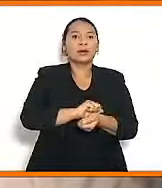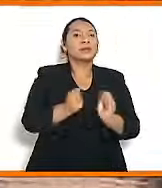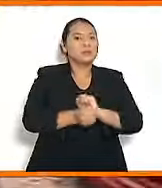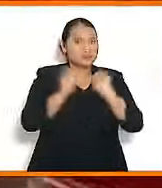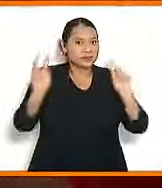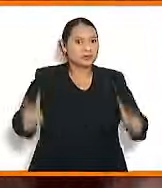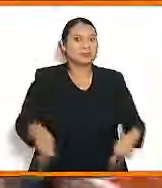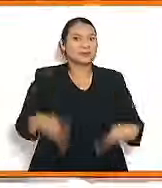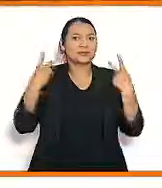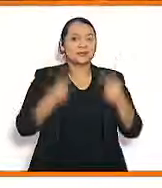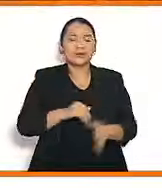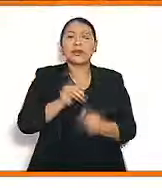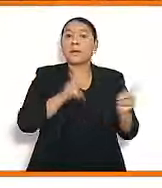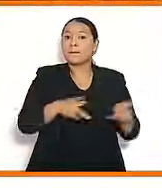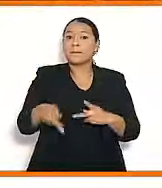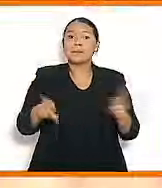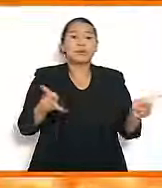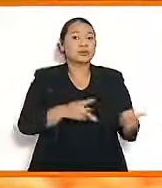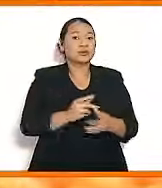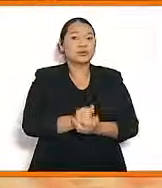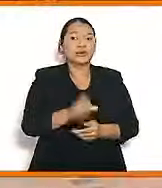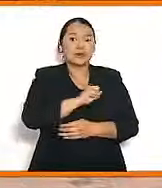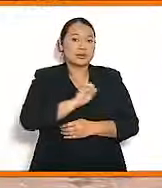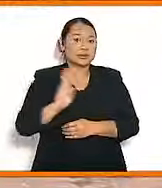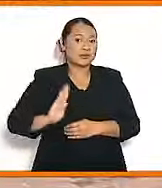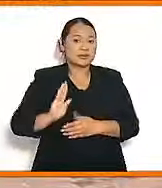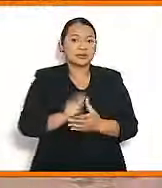la vida del laborioso municipio Pate Pluma.